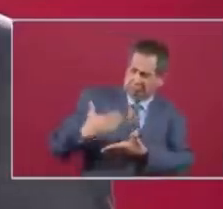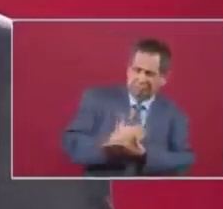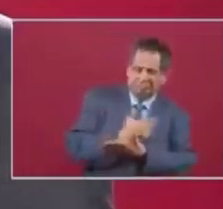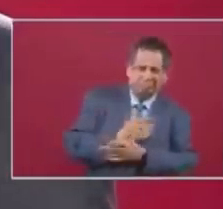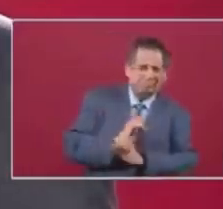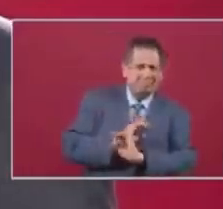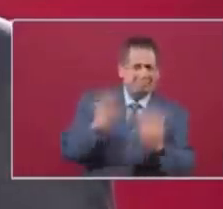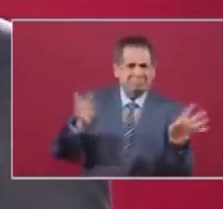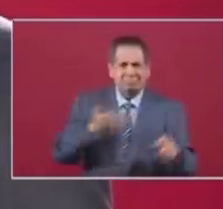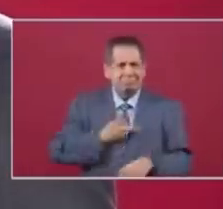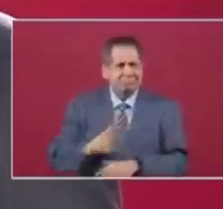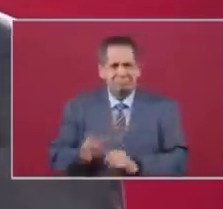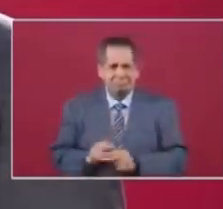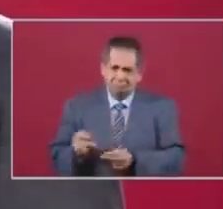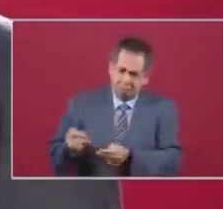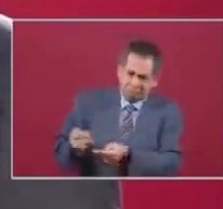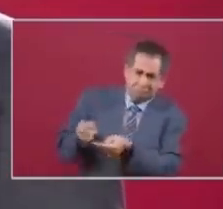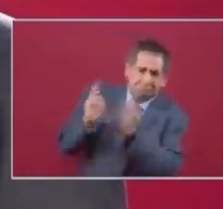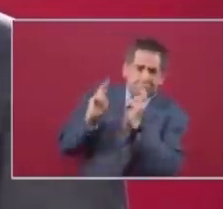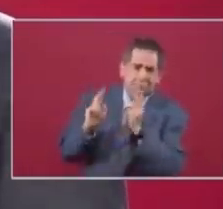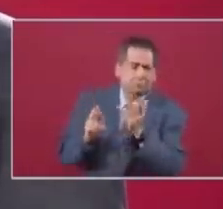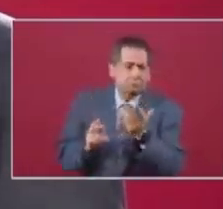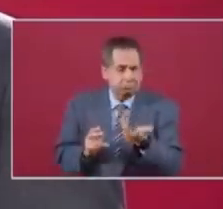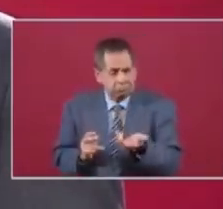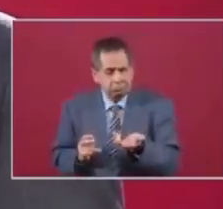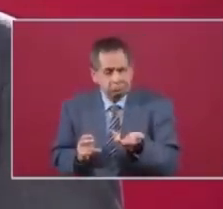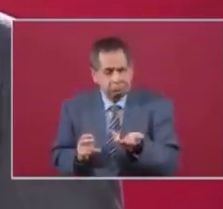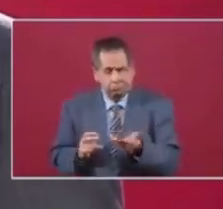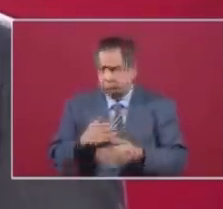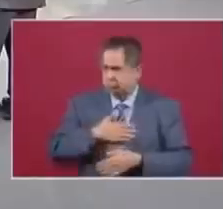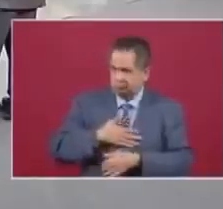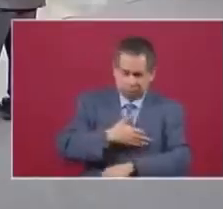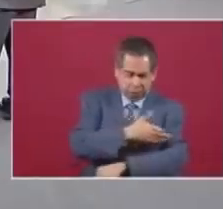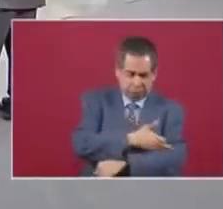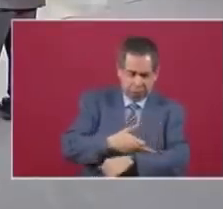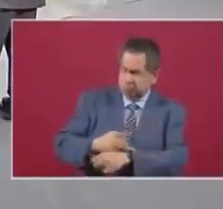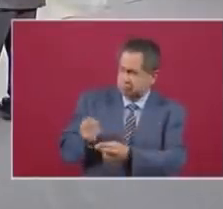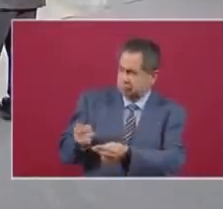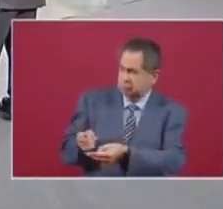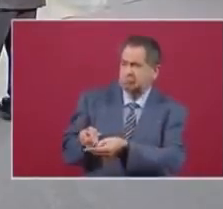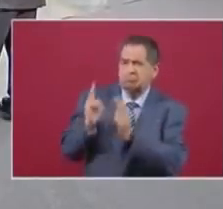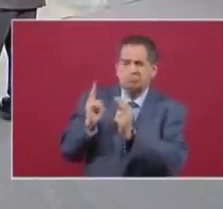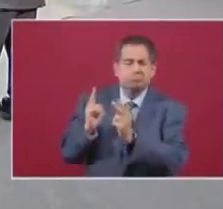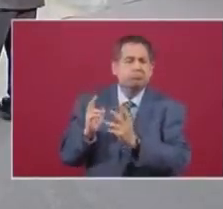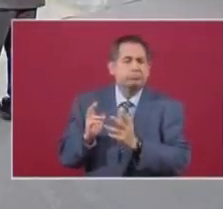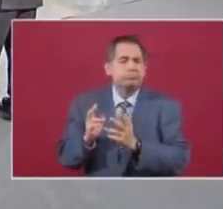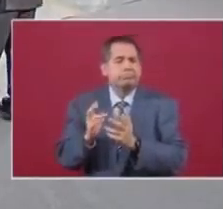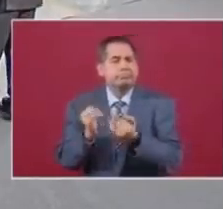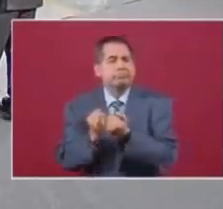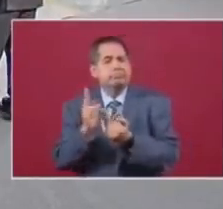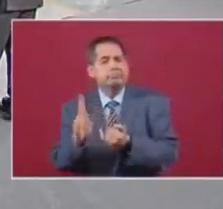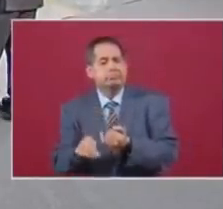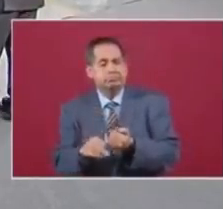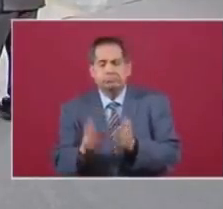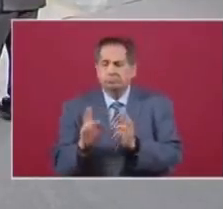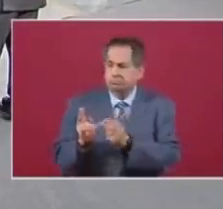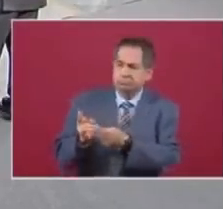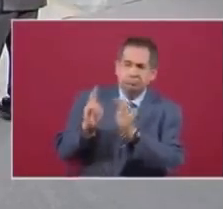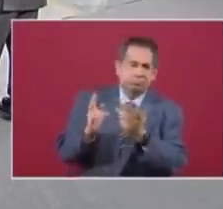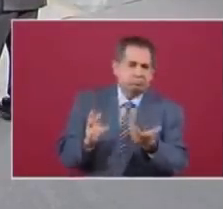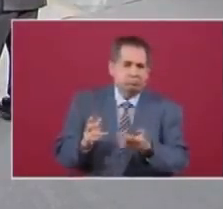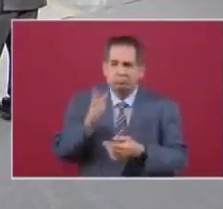en los asuntos de nuestras familias, que se metan a nuestras